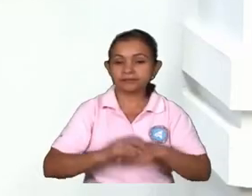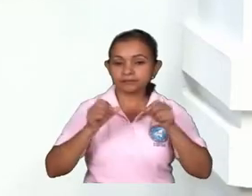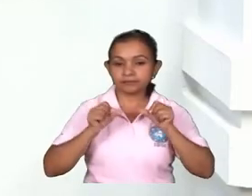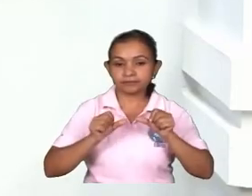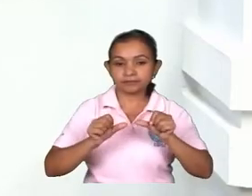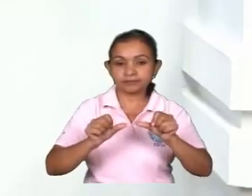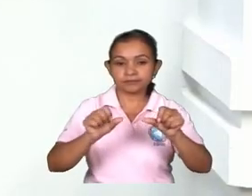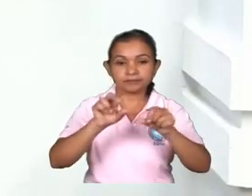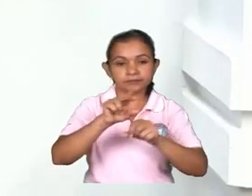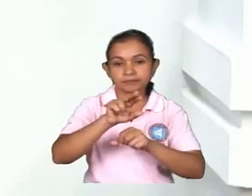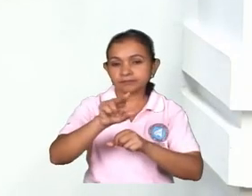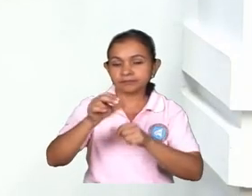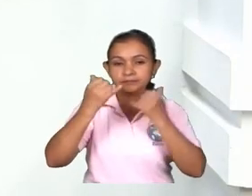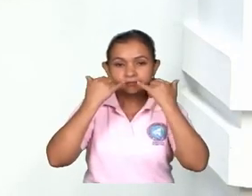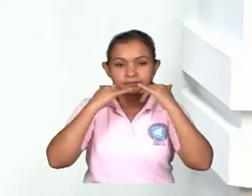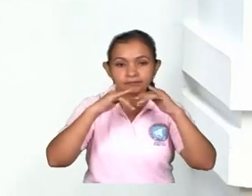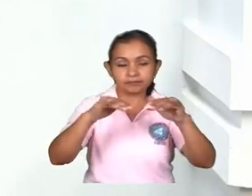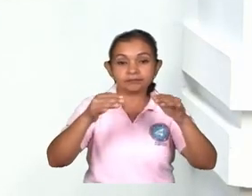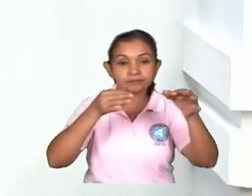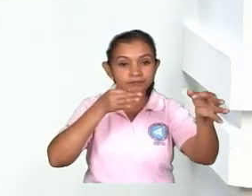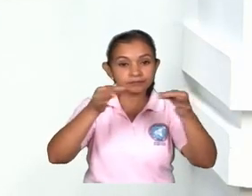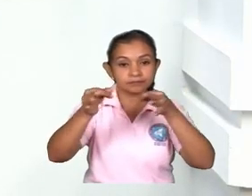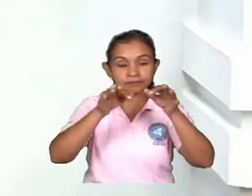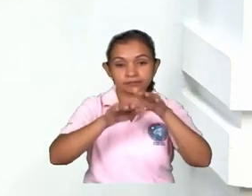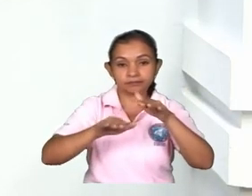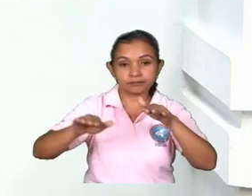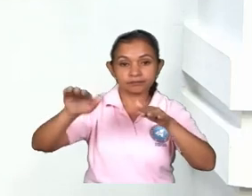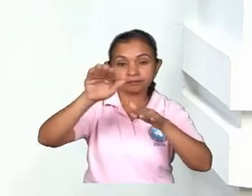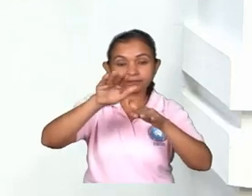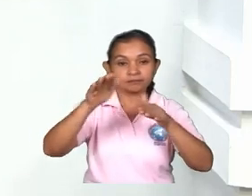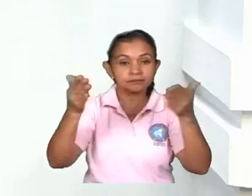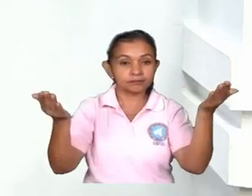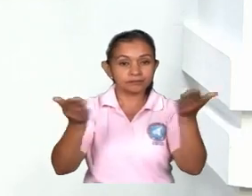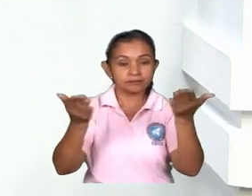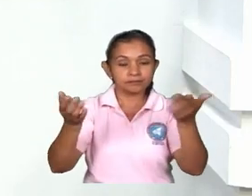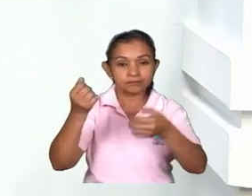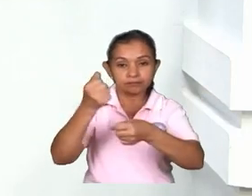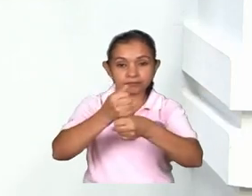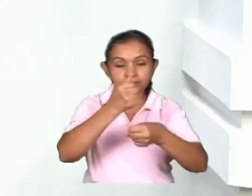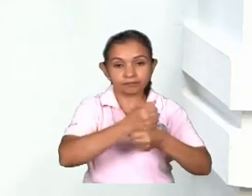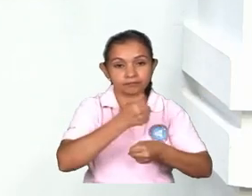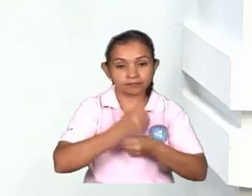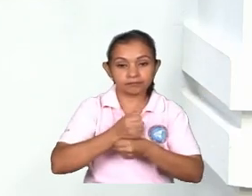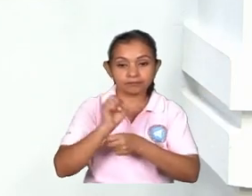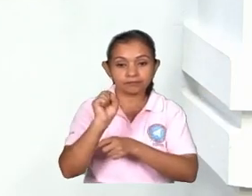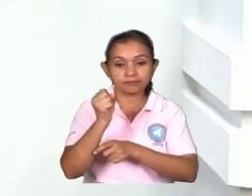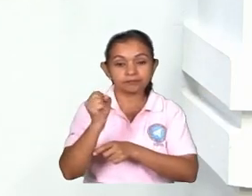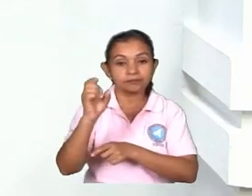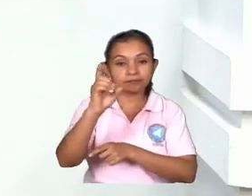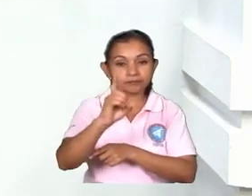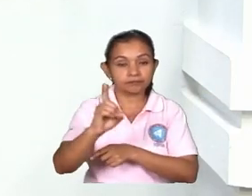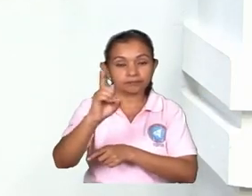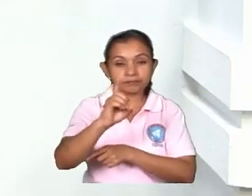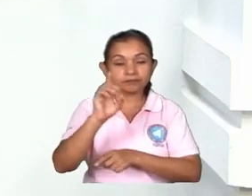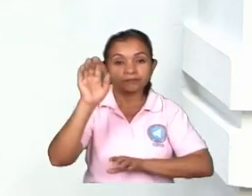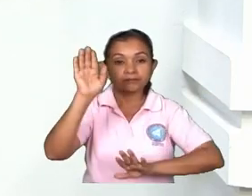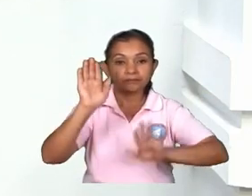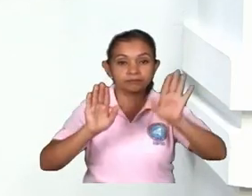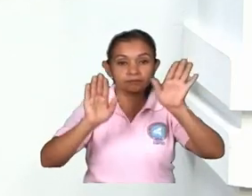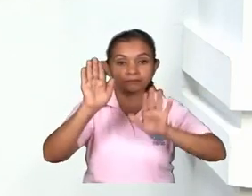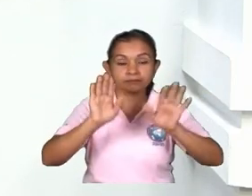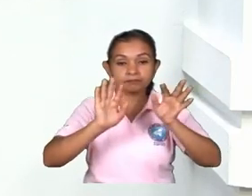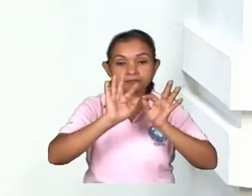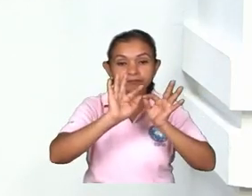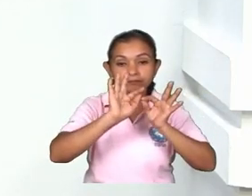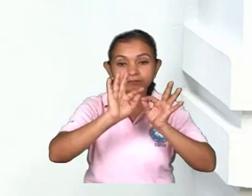Continuando en el mismo ámbito de la información, les contamos más sobre los protagonistas que este fin de semana estarán participando de la Feria